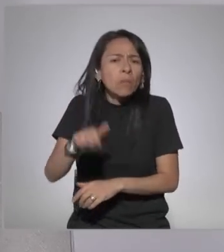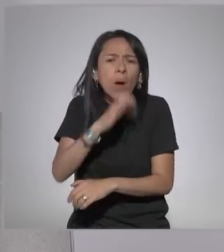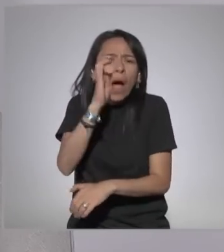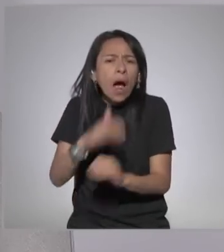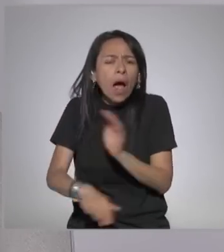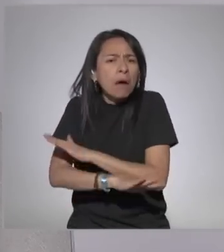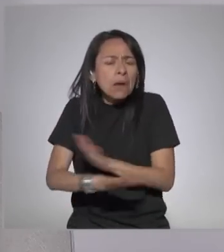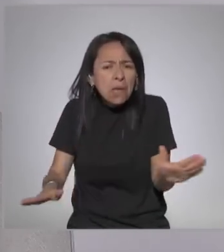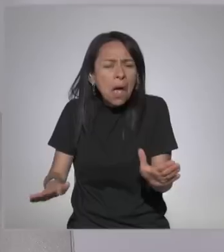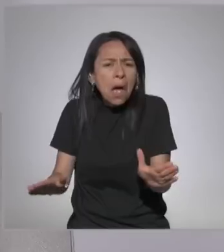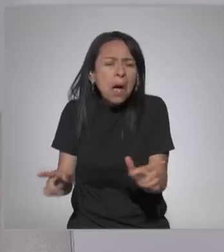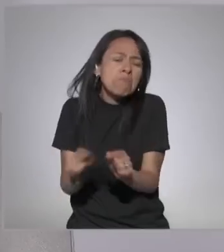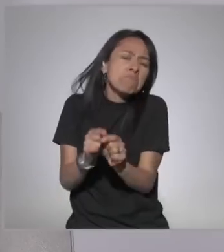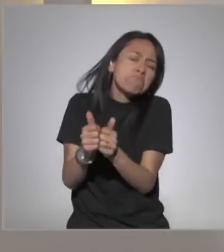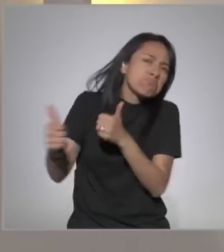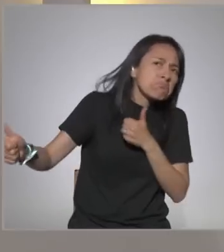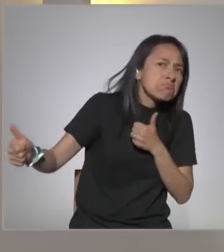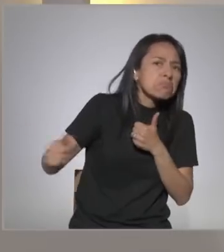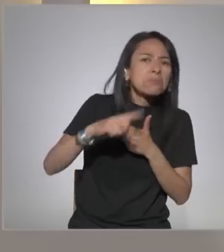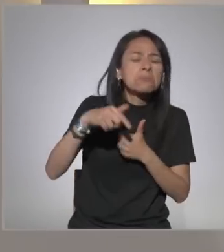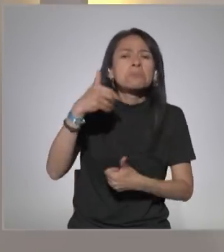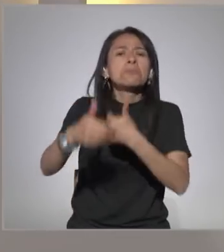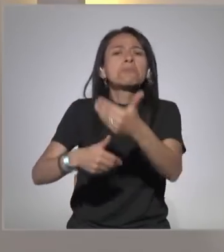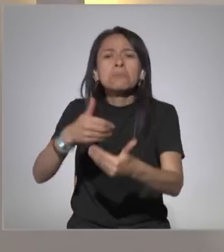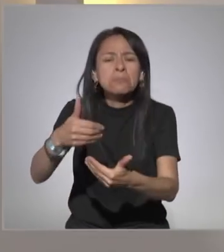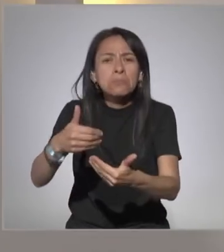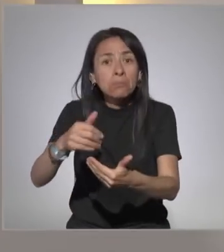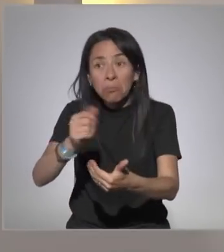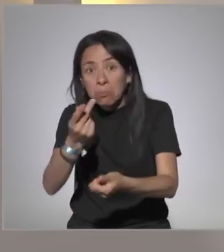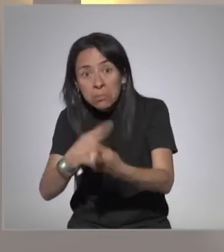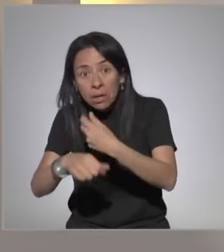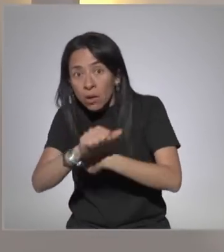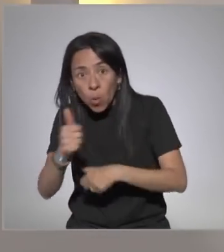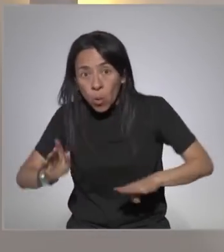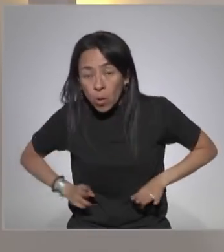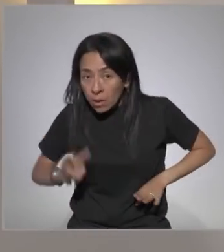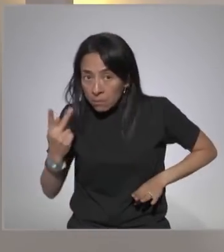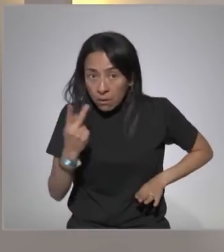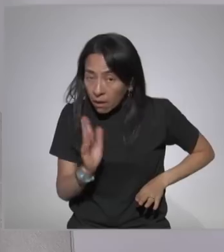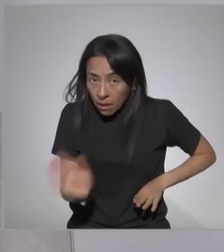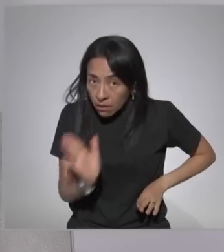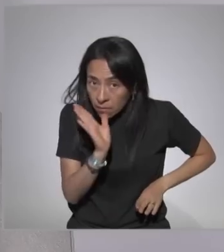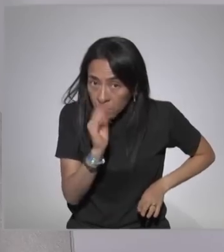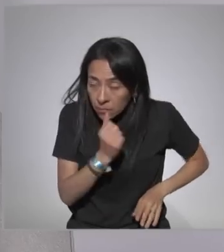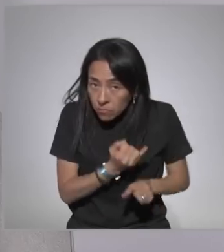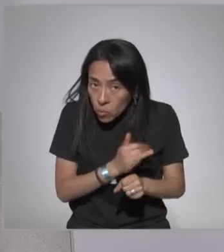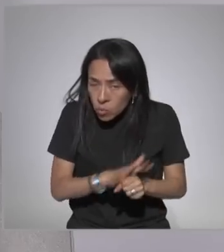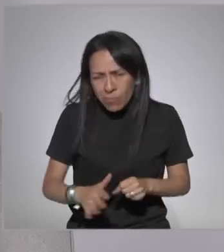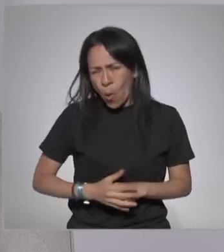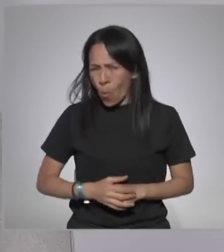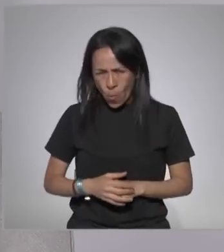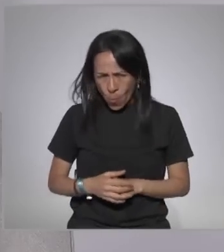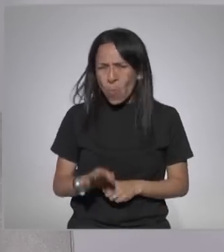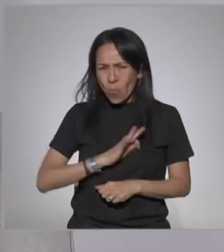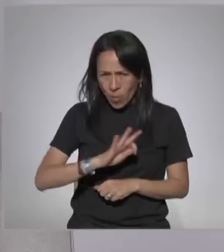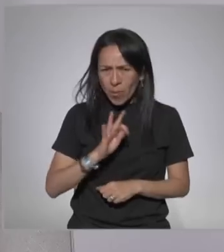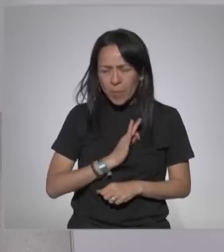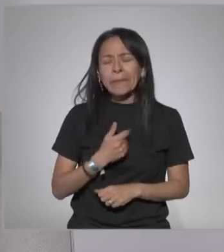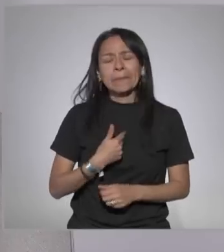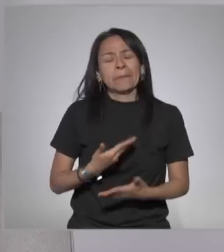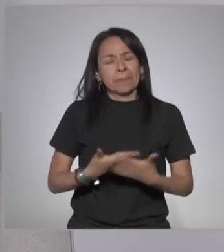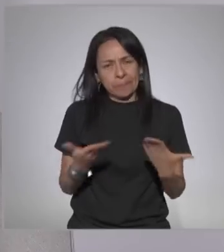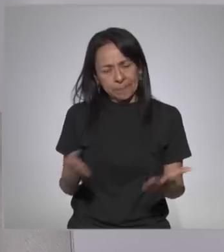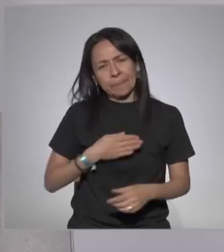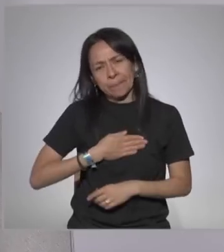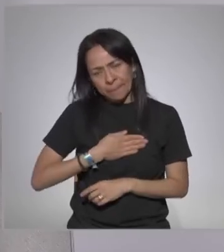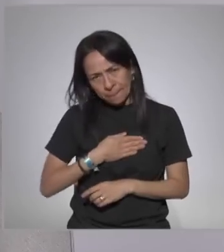más adelante, ¿no? Y bueno, aquí hemos hablado también, quiero retomar este tema, hemos hablado mucho quizás de